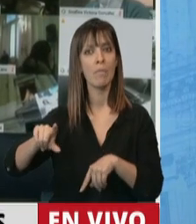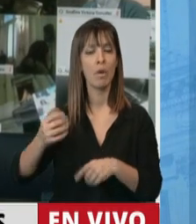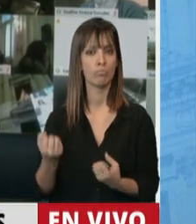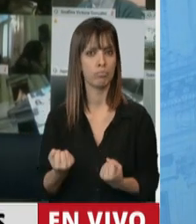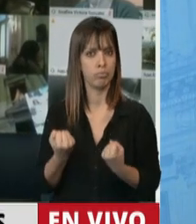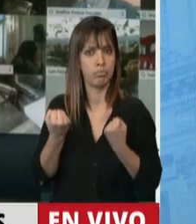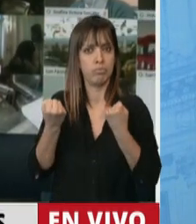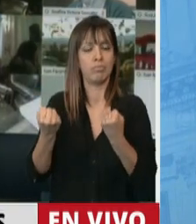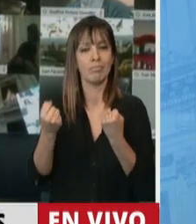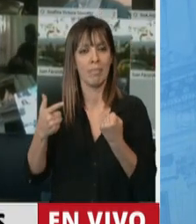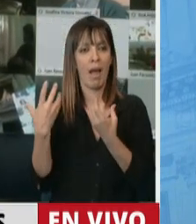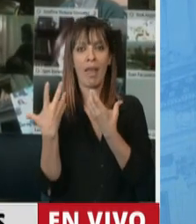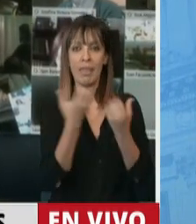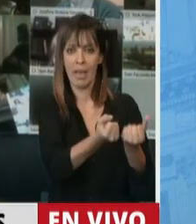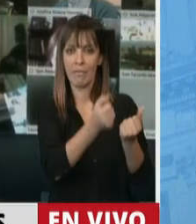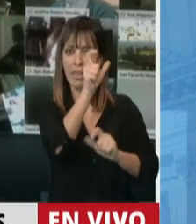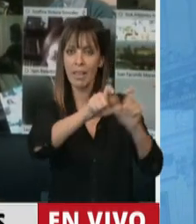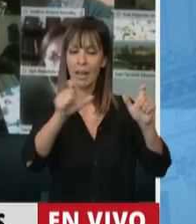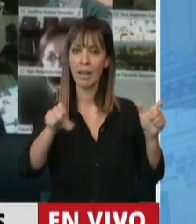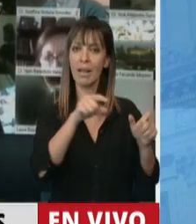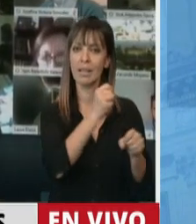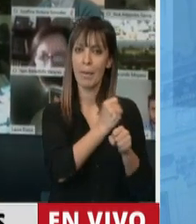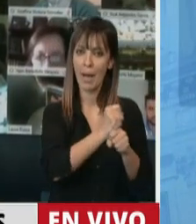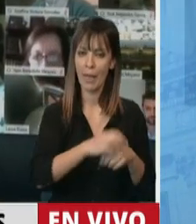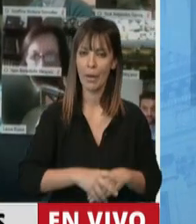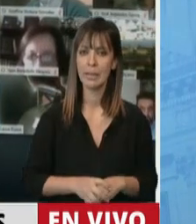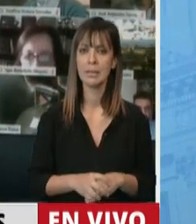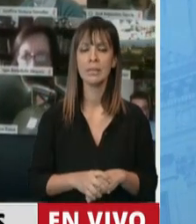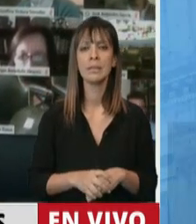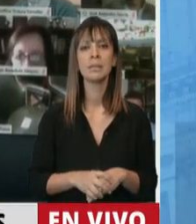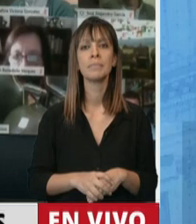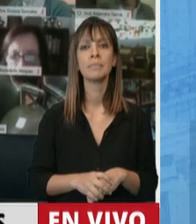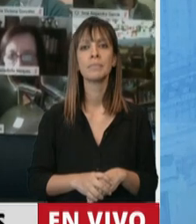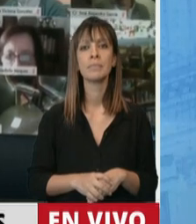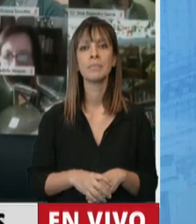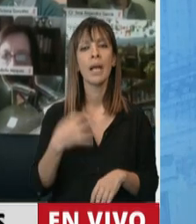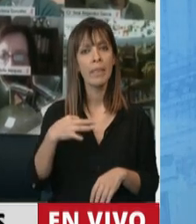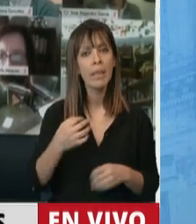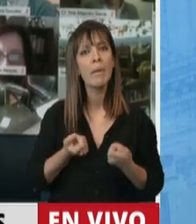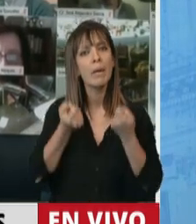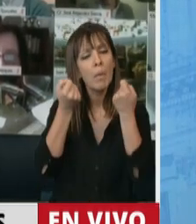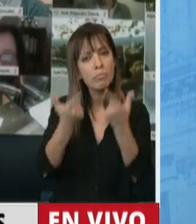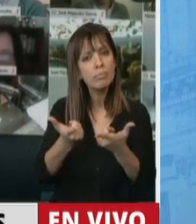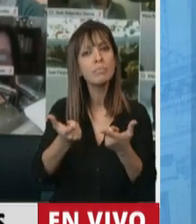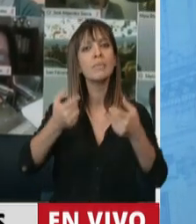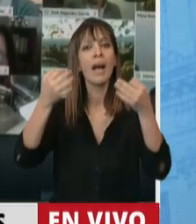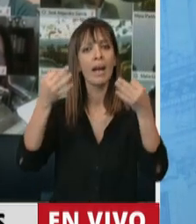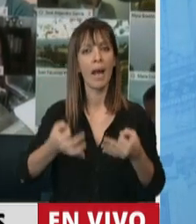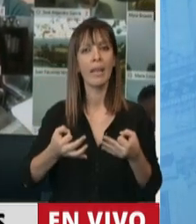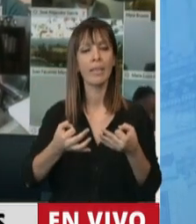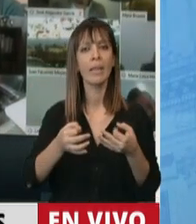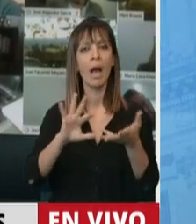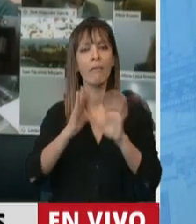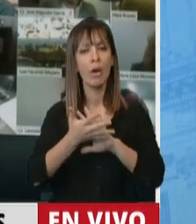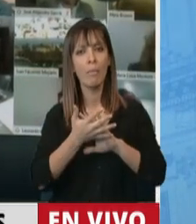en defensa de los derechos de cada uno de ellos. Pero también tenemos que garantizar la perspectiva de